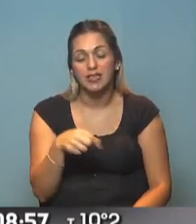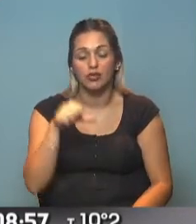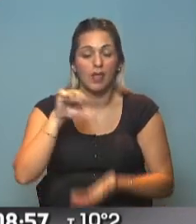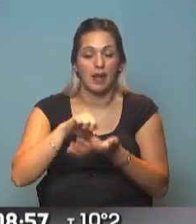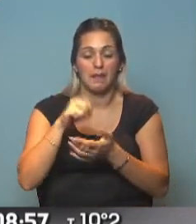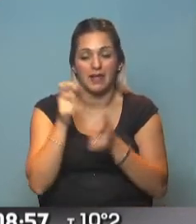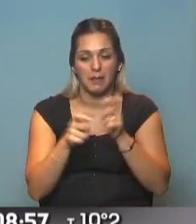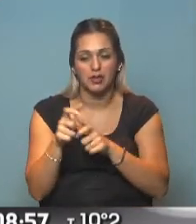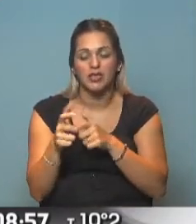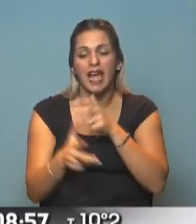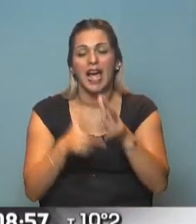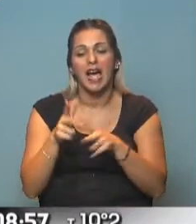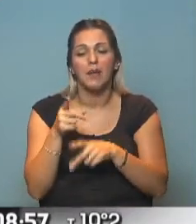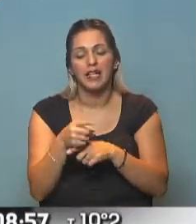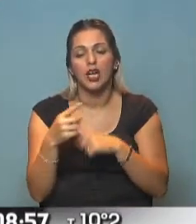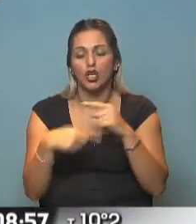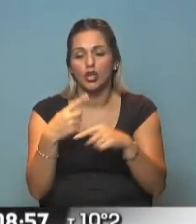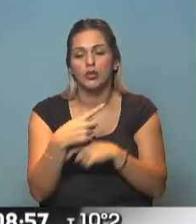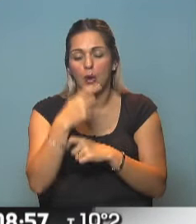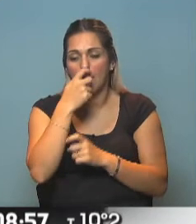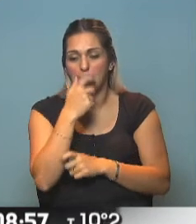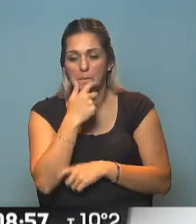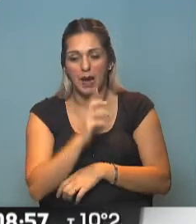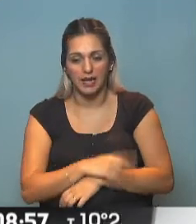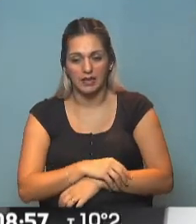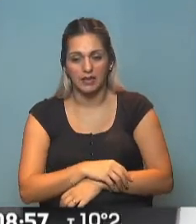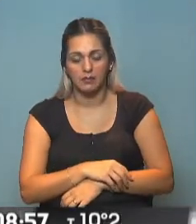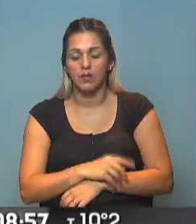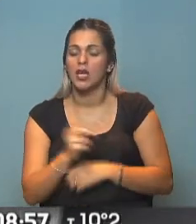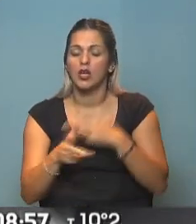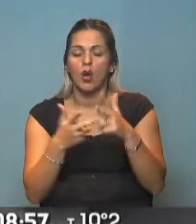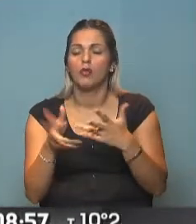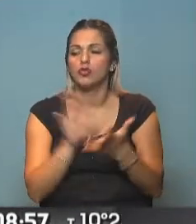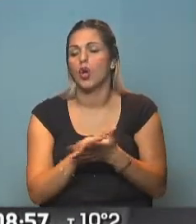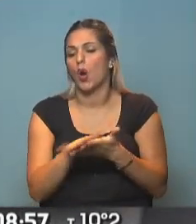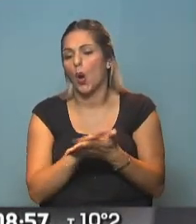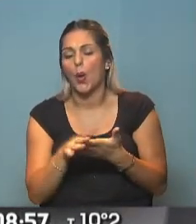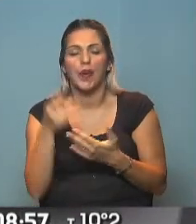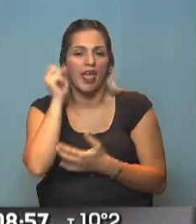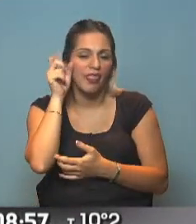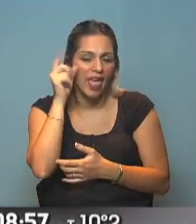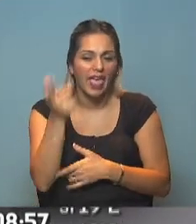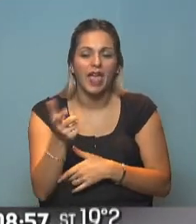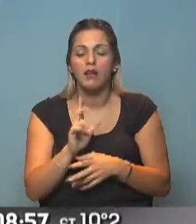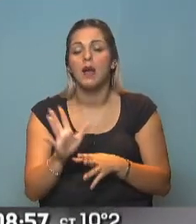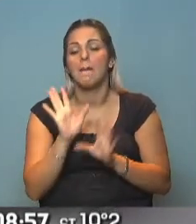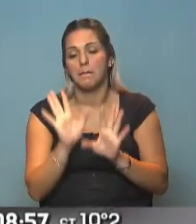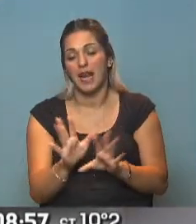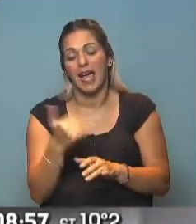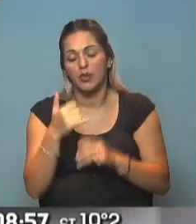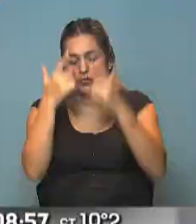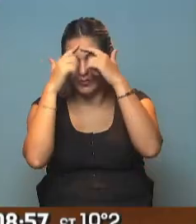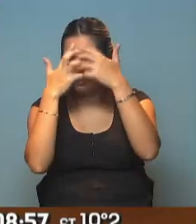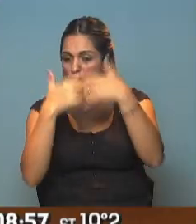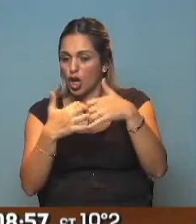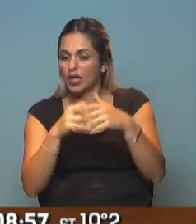y habla de que si el modelo de gobierno o sea que no lo cuestionen sus bases en su ideología en su movimiento ahora hay una lógica de